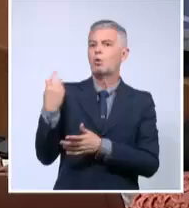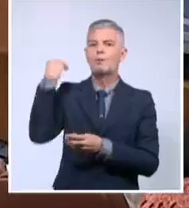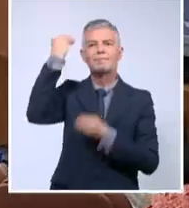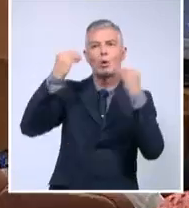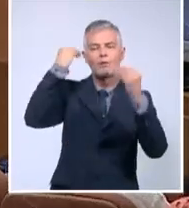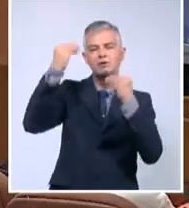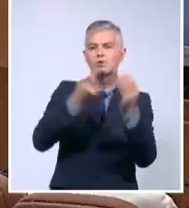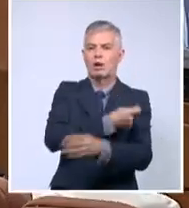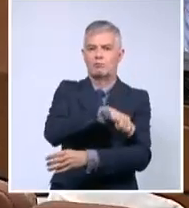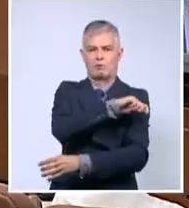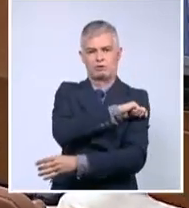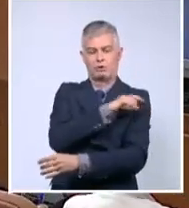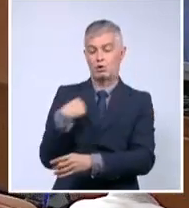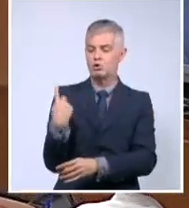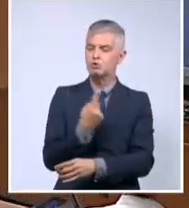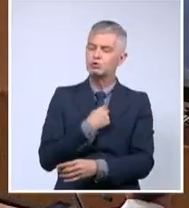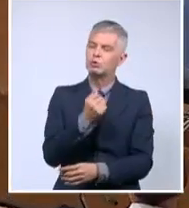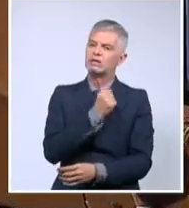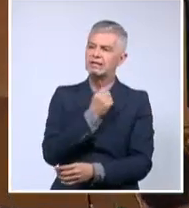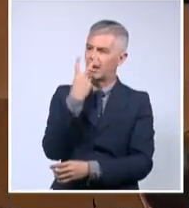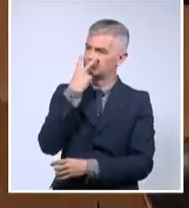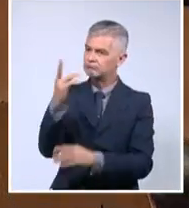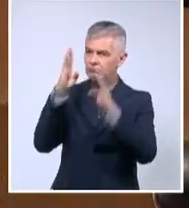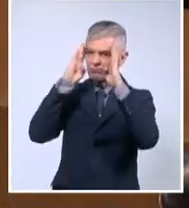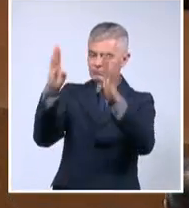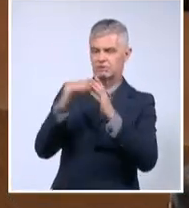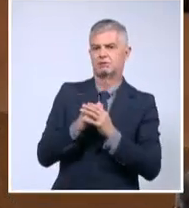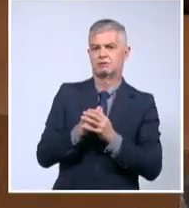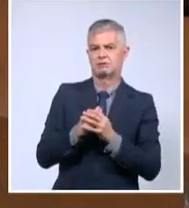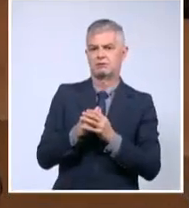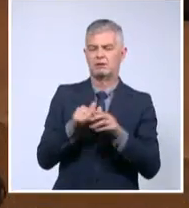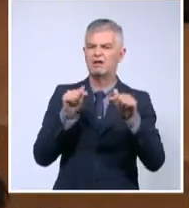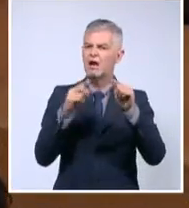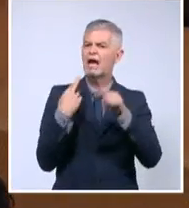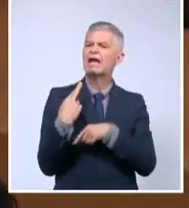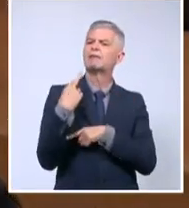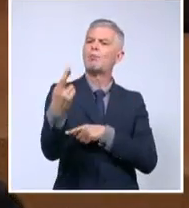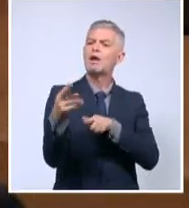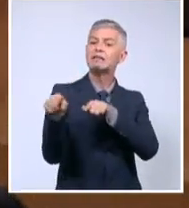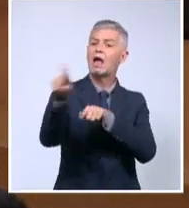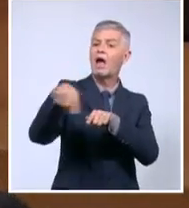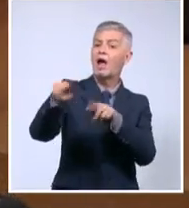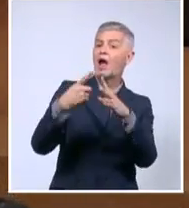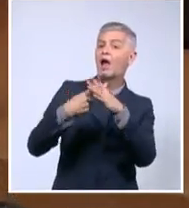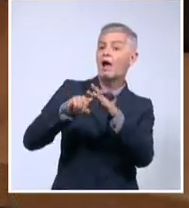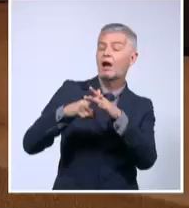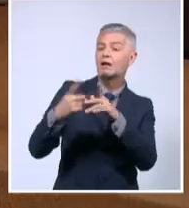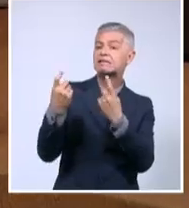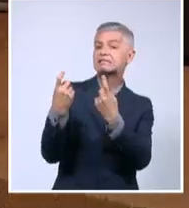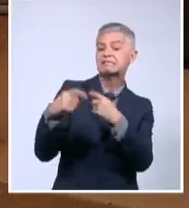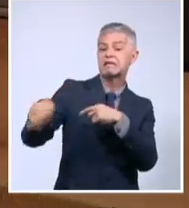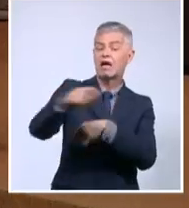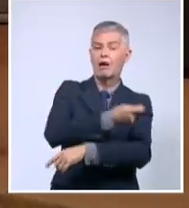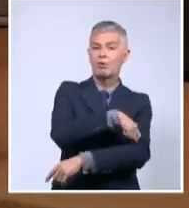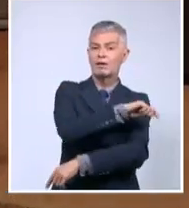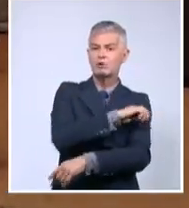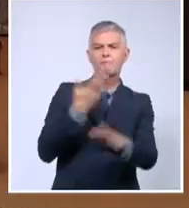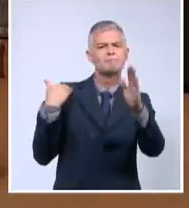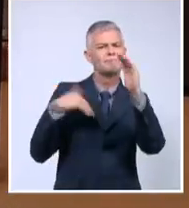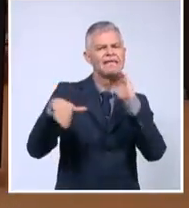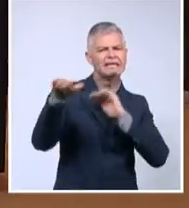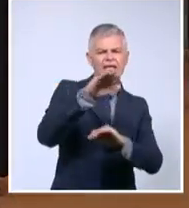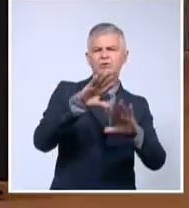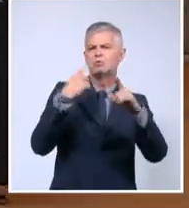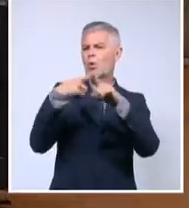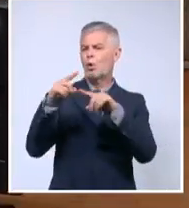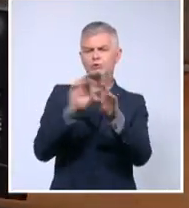nos empeñamos en construir. En función de responder a ellas, ministros y otros especialistas explican